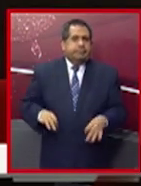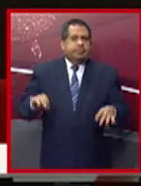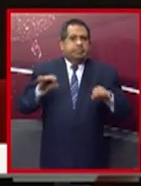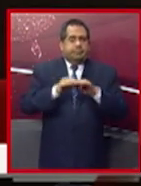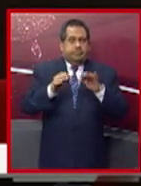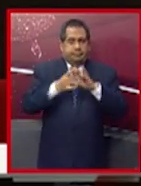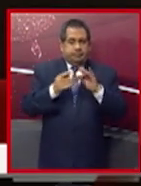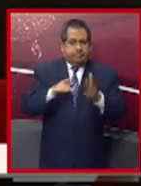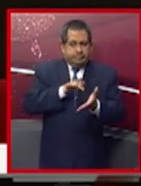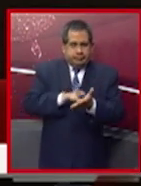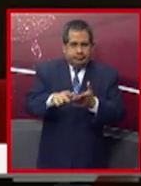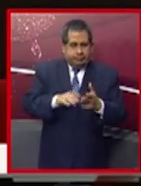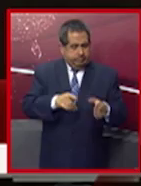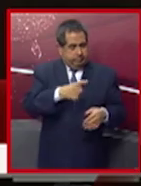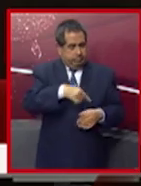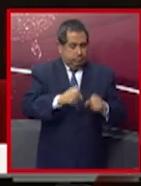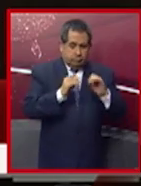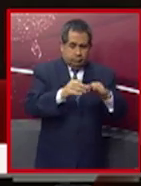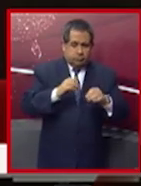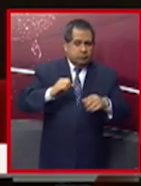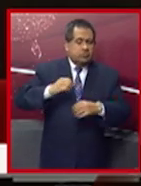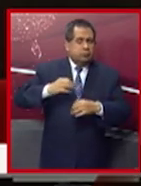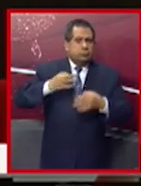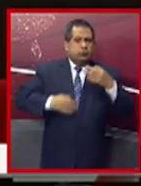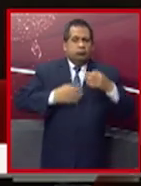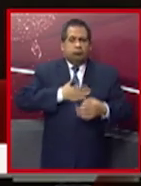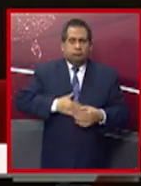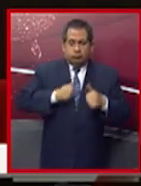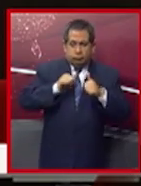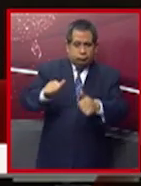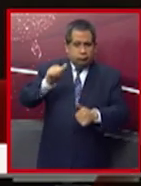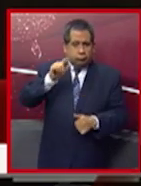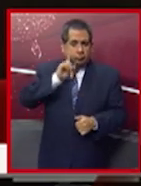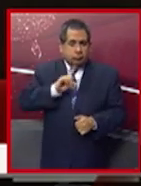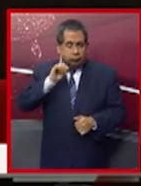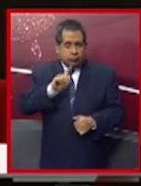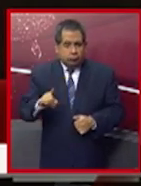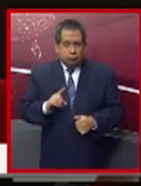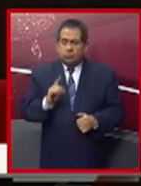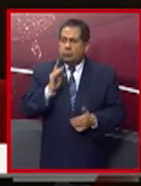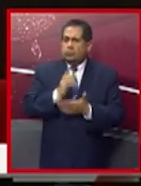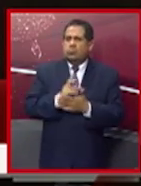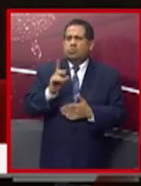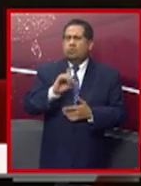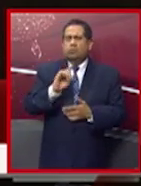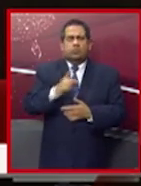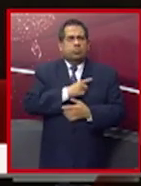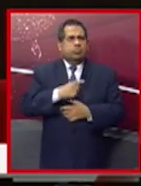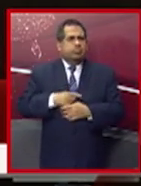tener estos centros de justicia para mujeres que no sean solamente